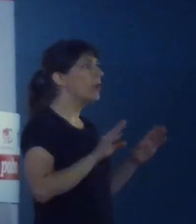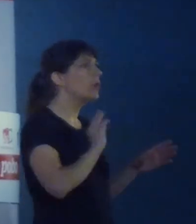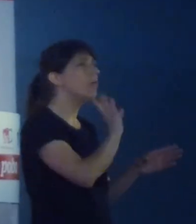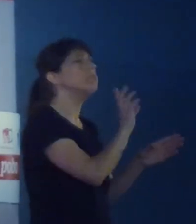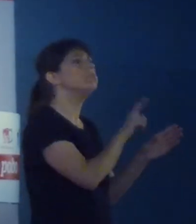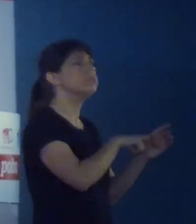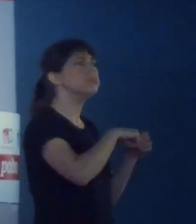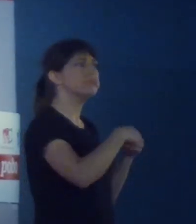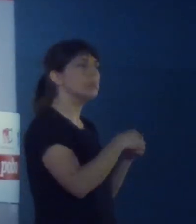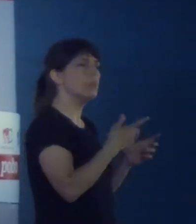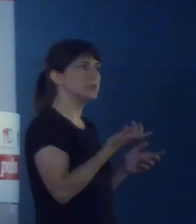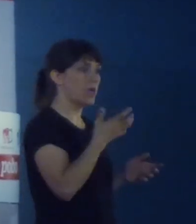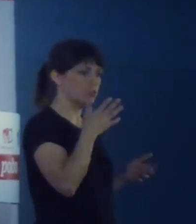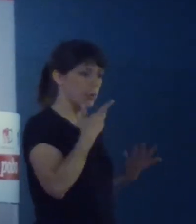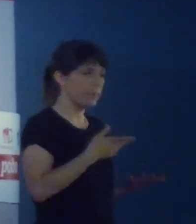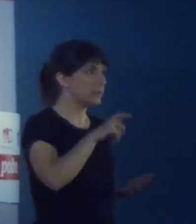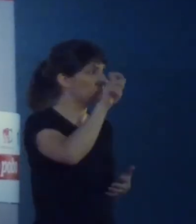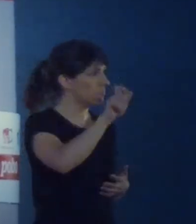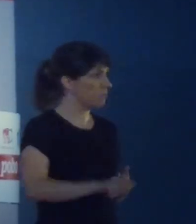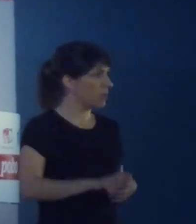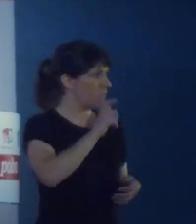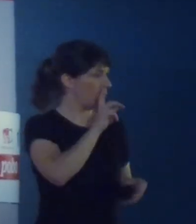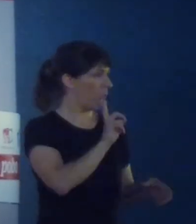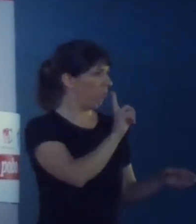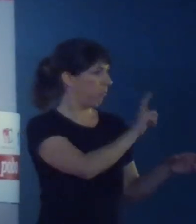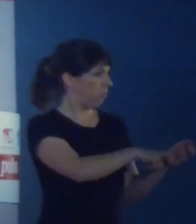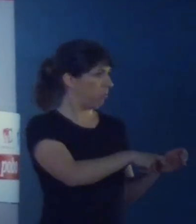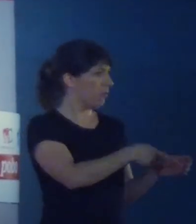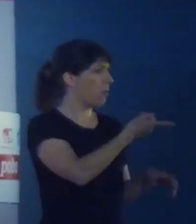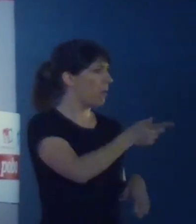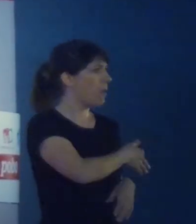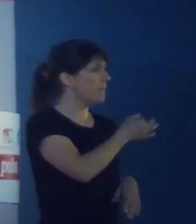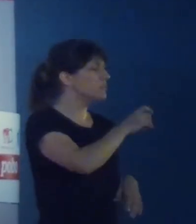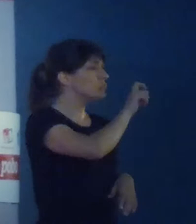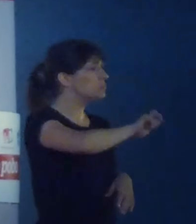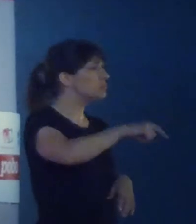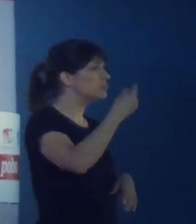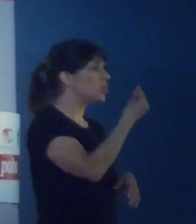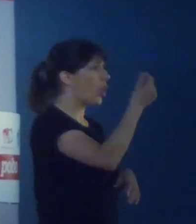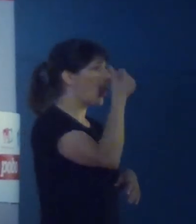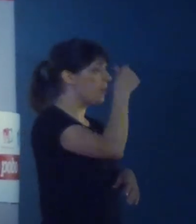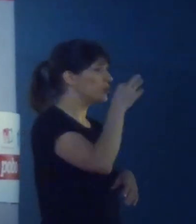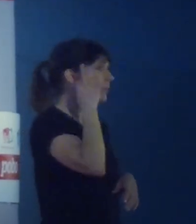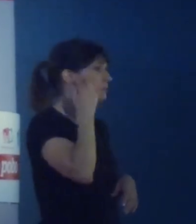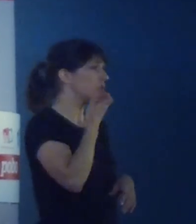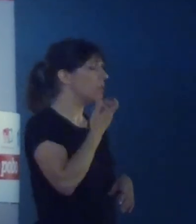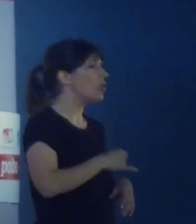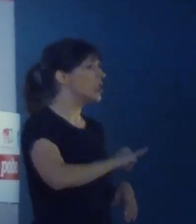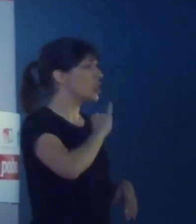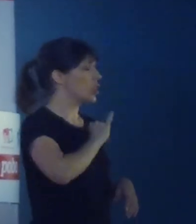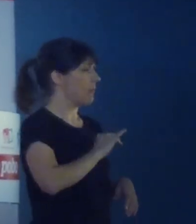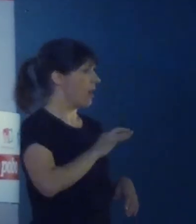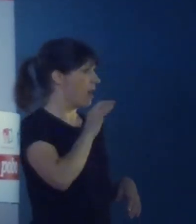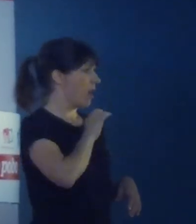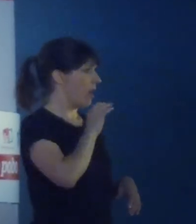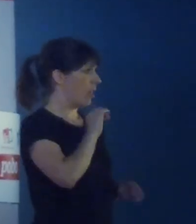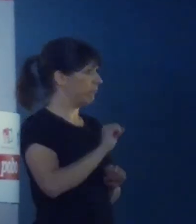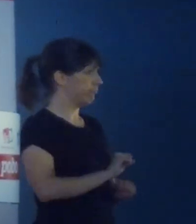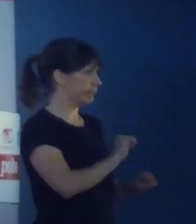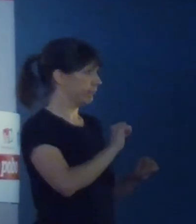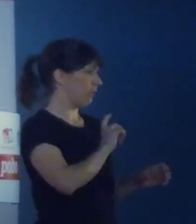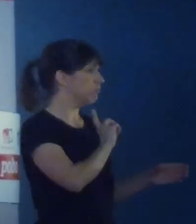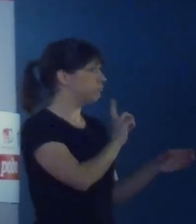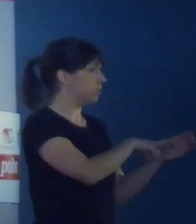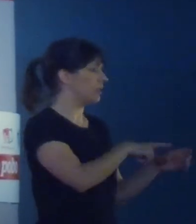actual vicepresidente da Xunta de Galicia na manifestación, hubo rapaces e rapazas en unha manifestación contra o idioma galego. E